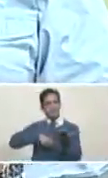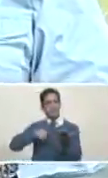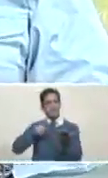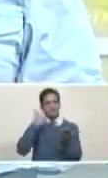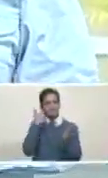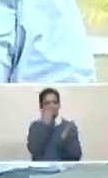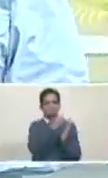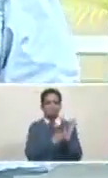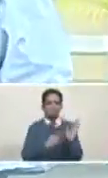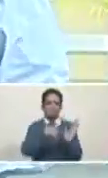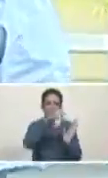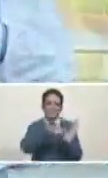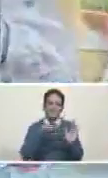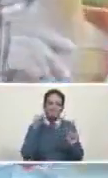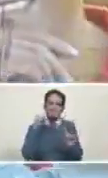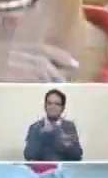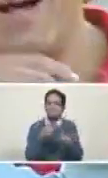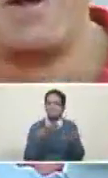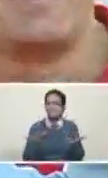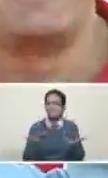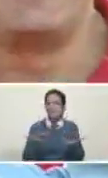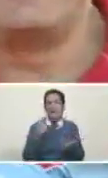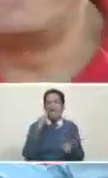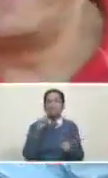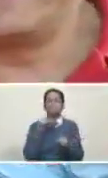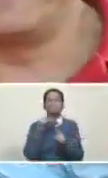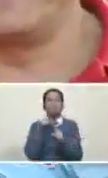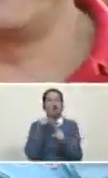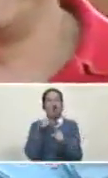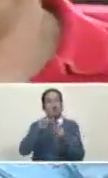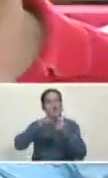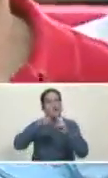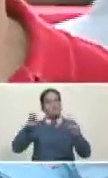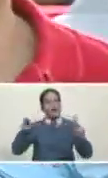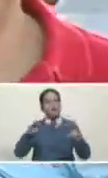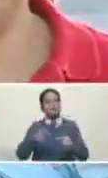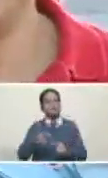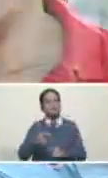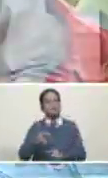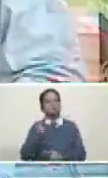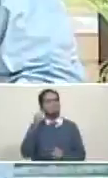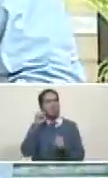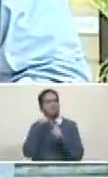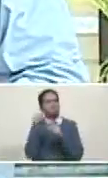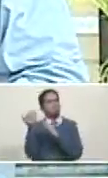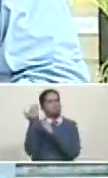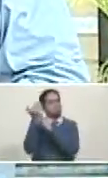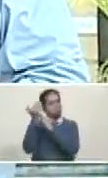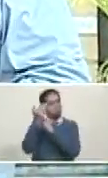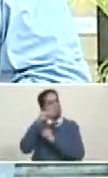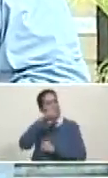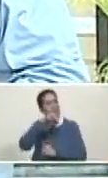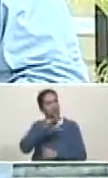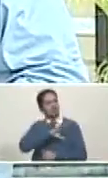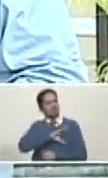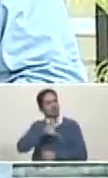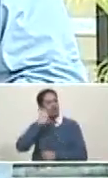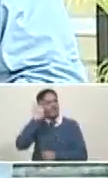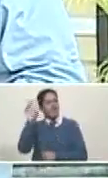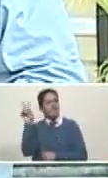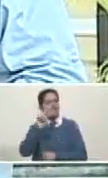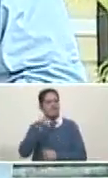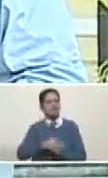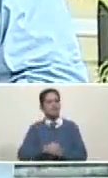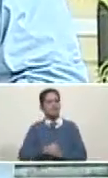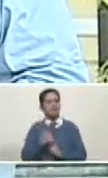Acabo de firmar por la paz, acabo de firmar por la soberanía sagrada de Venezuela, acabo